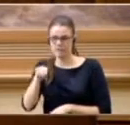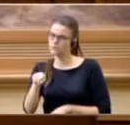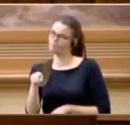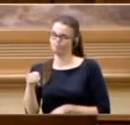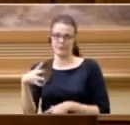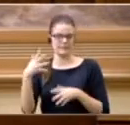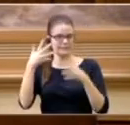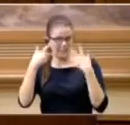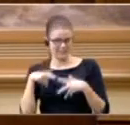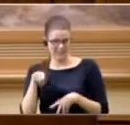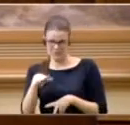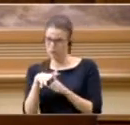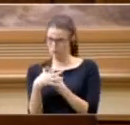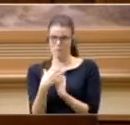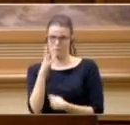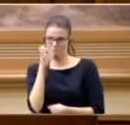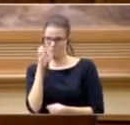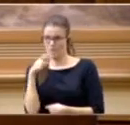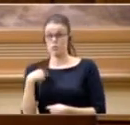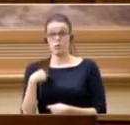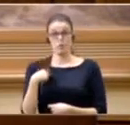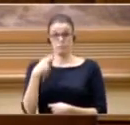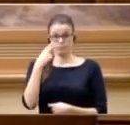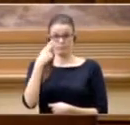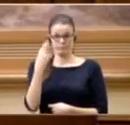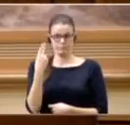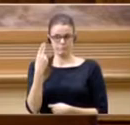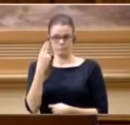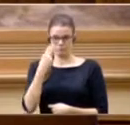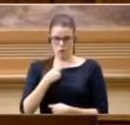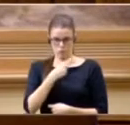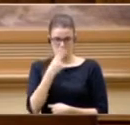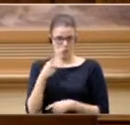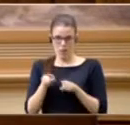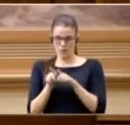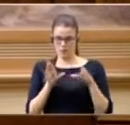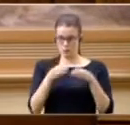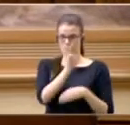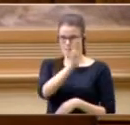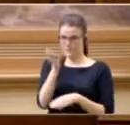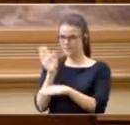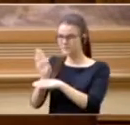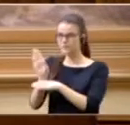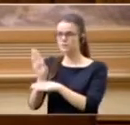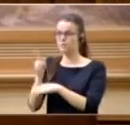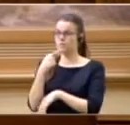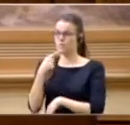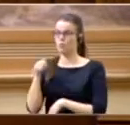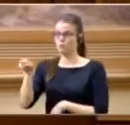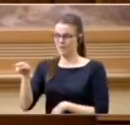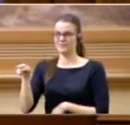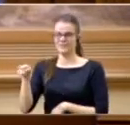Yo me conformo, señor Rivero, en nombre de mi grupo, en nombre del Partido Popular, que usted en la réplica